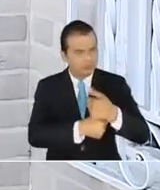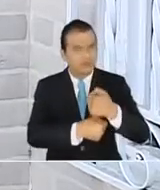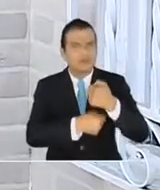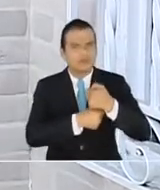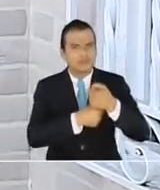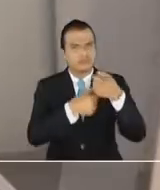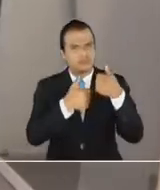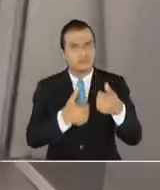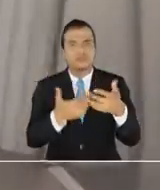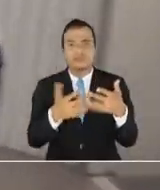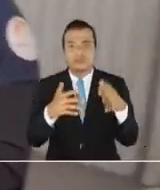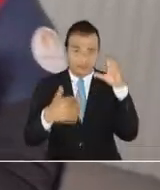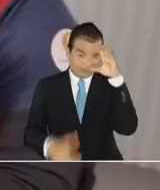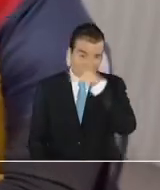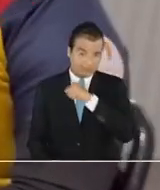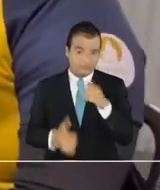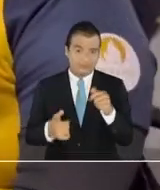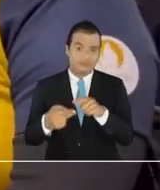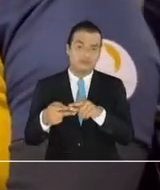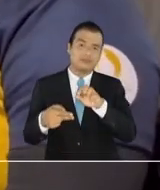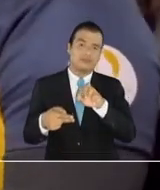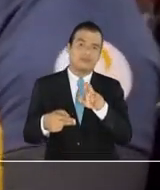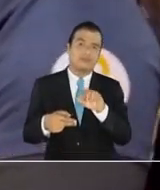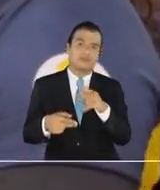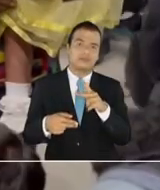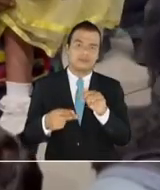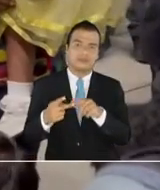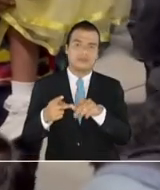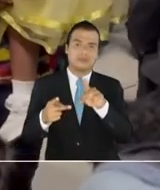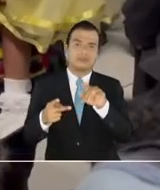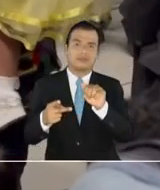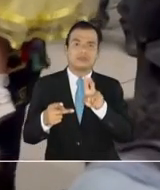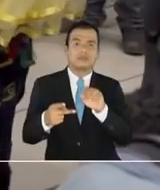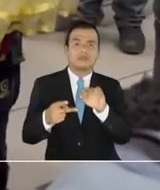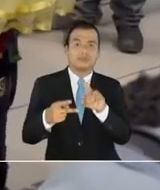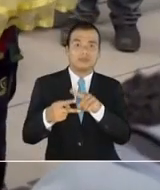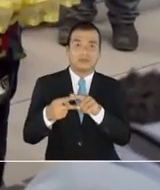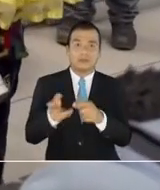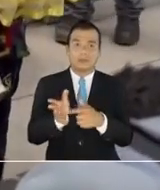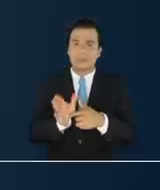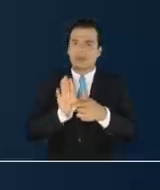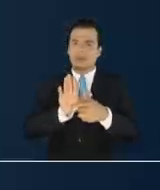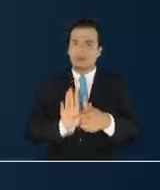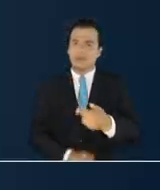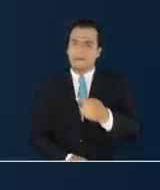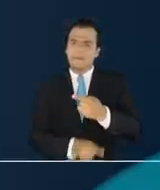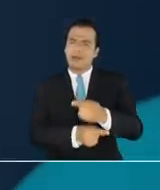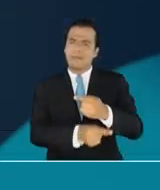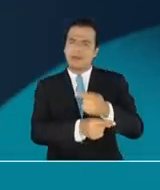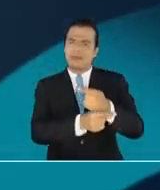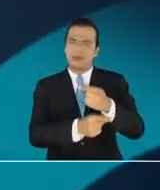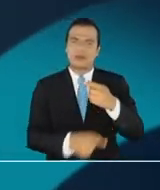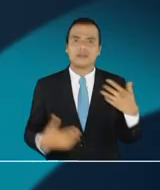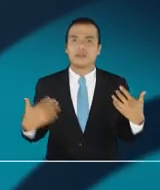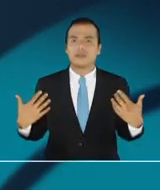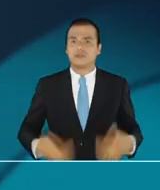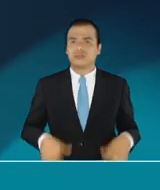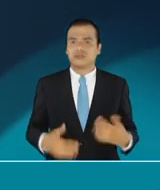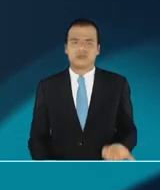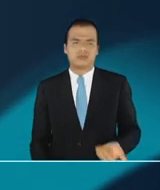Lady chica en París 2024 Se ratificó el exitoso trabajo disciplinario de valle con 41